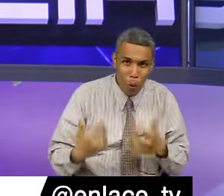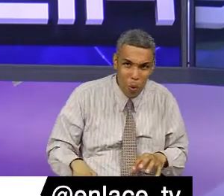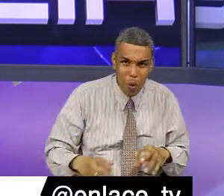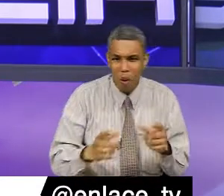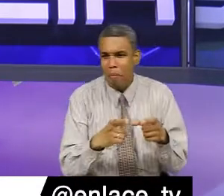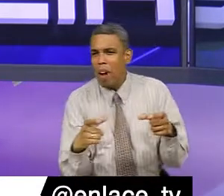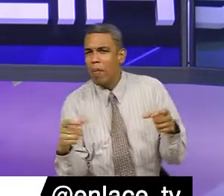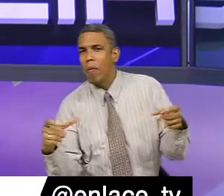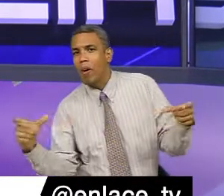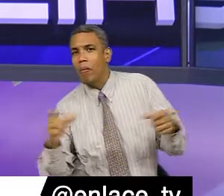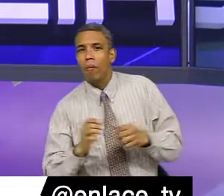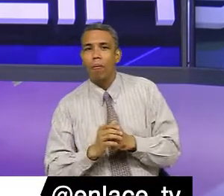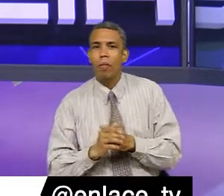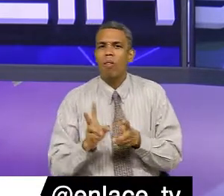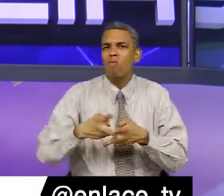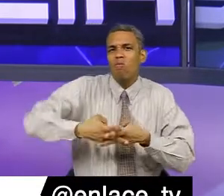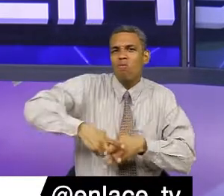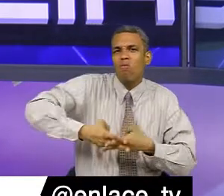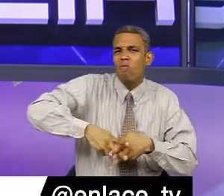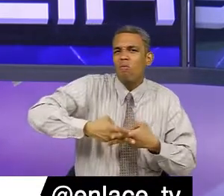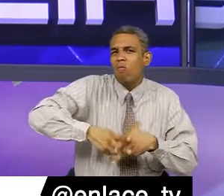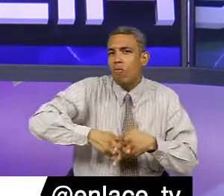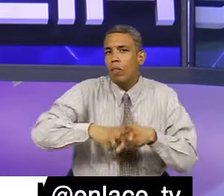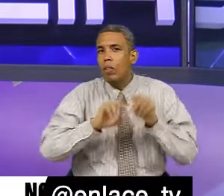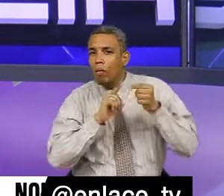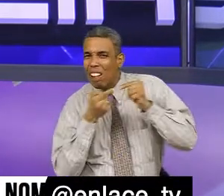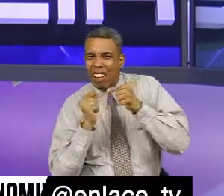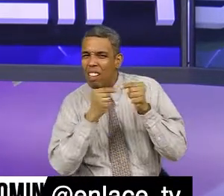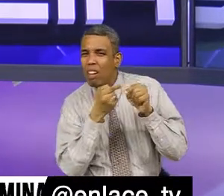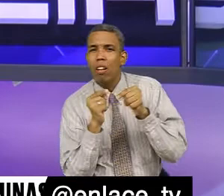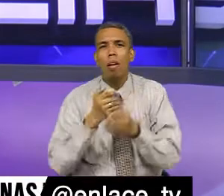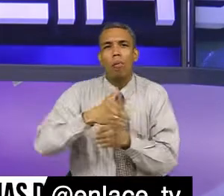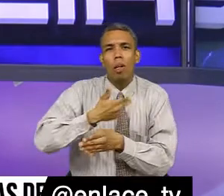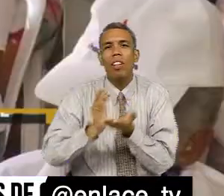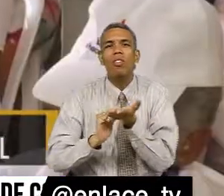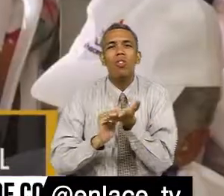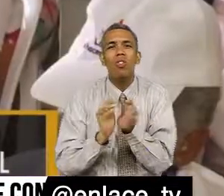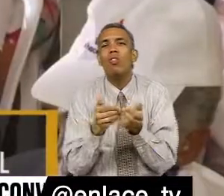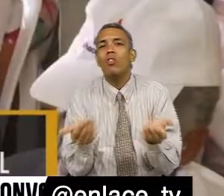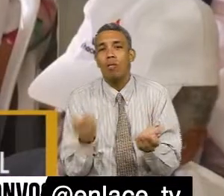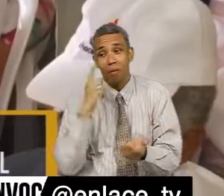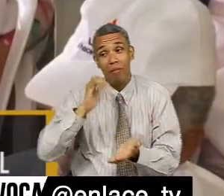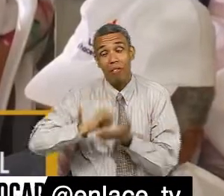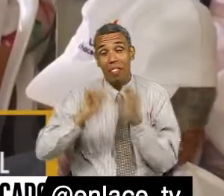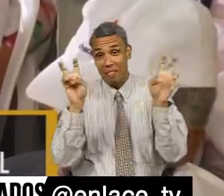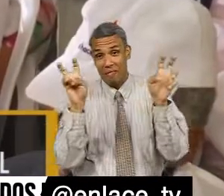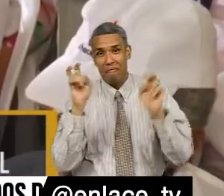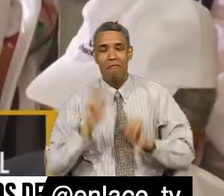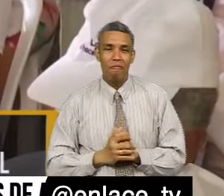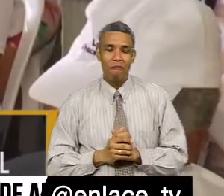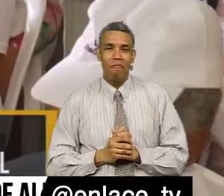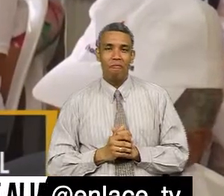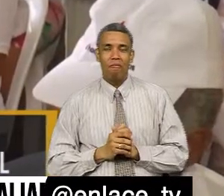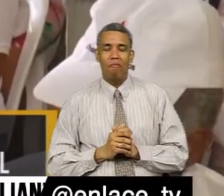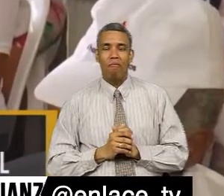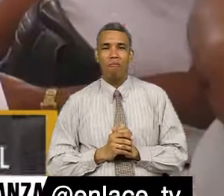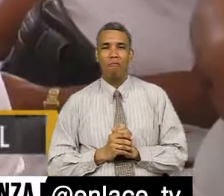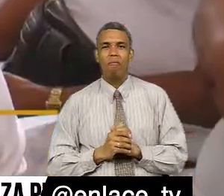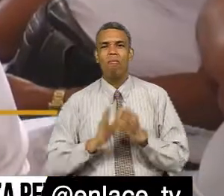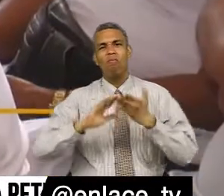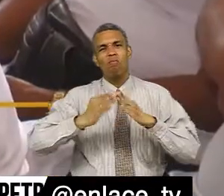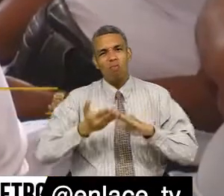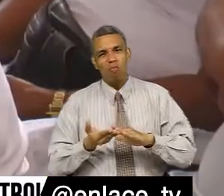que son realizadas por la Oficina Asesora de Paz y Convivencia. El taller tiene como finalidad que la comunidad conozca las